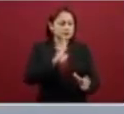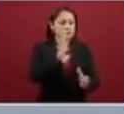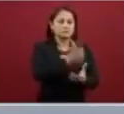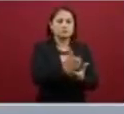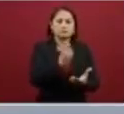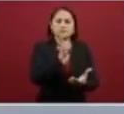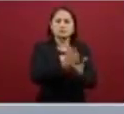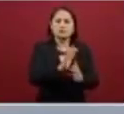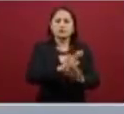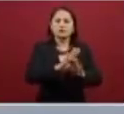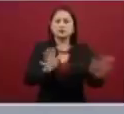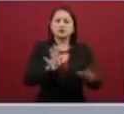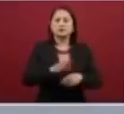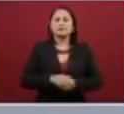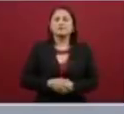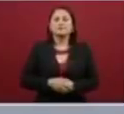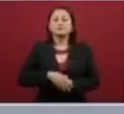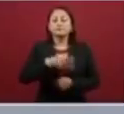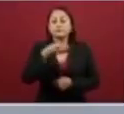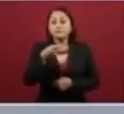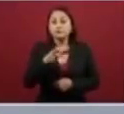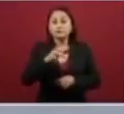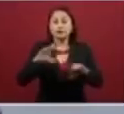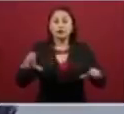Pero en comunidades indígenas,